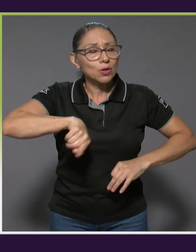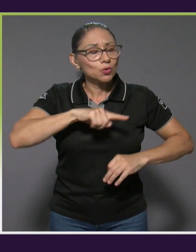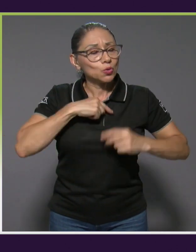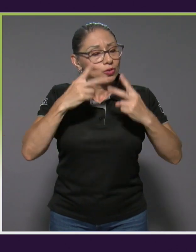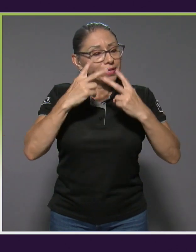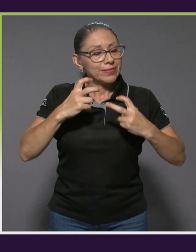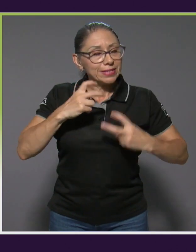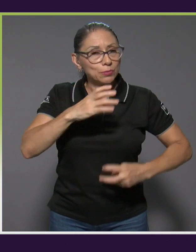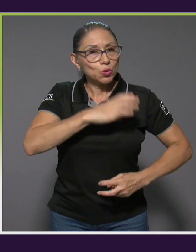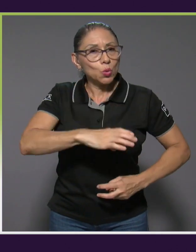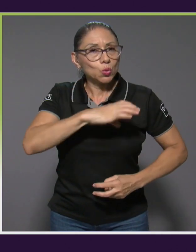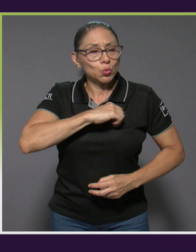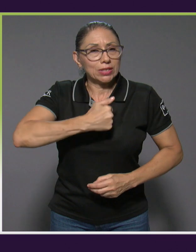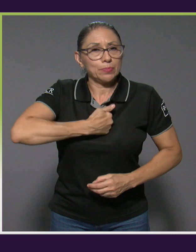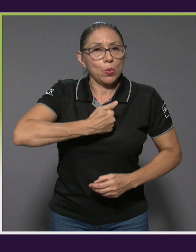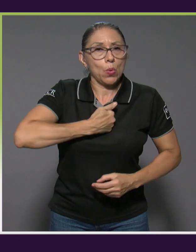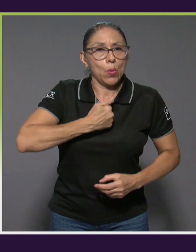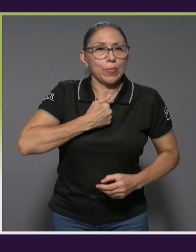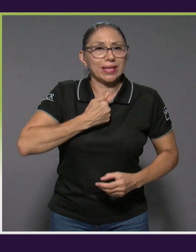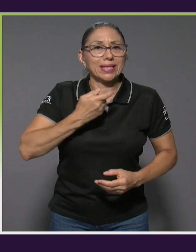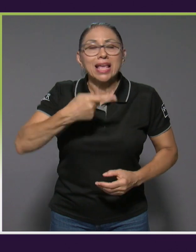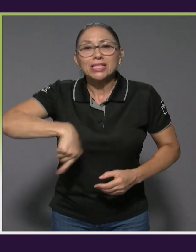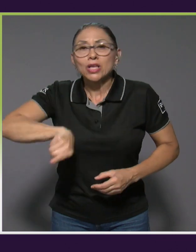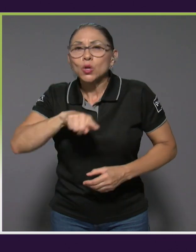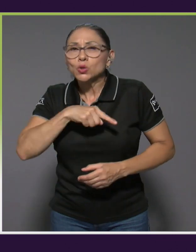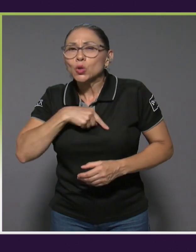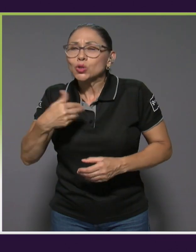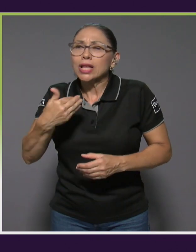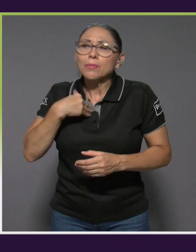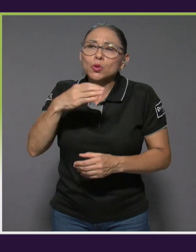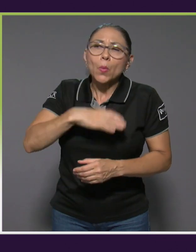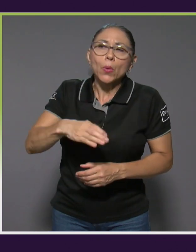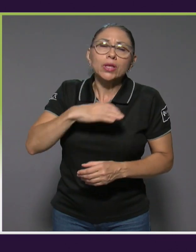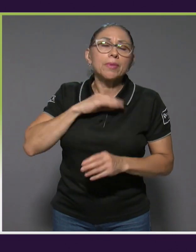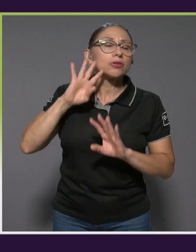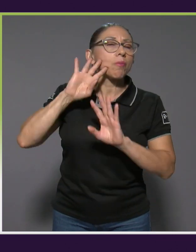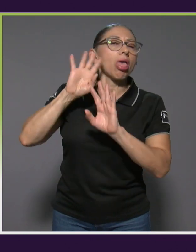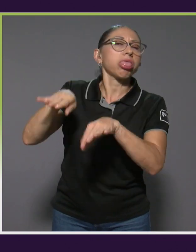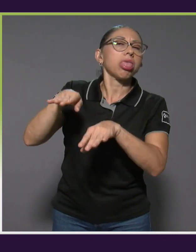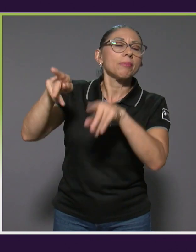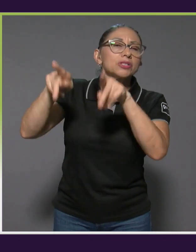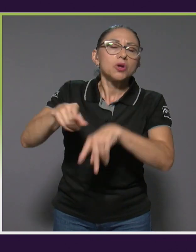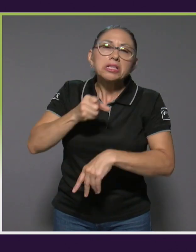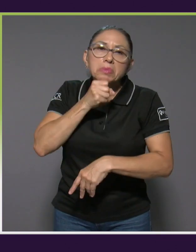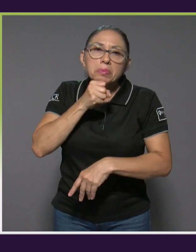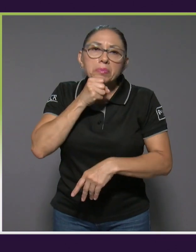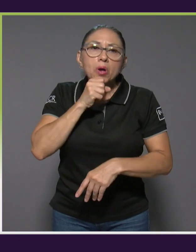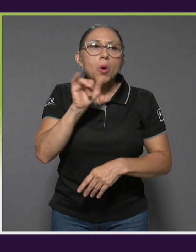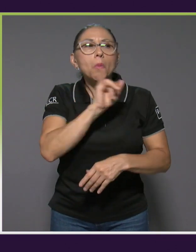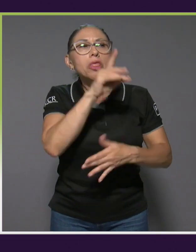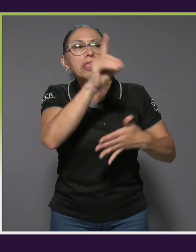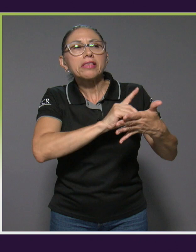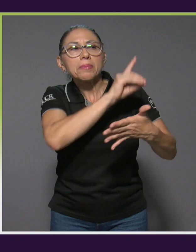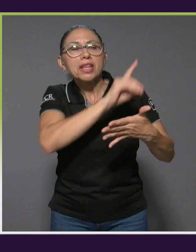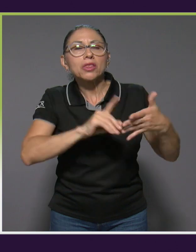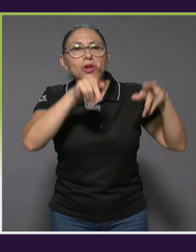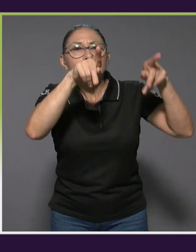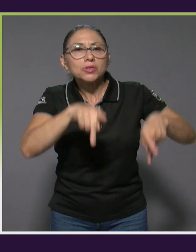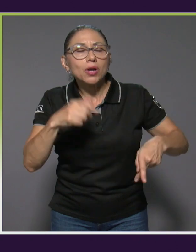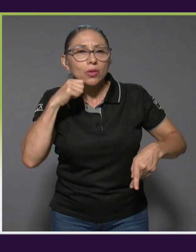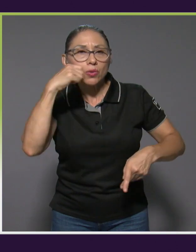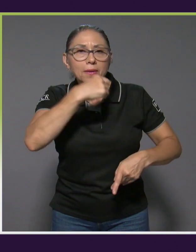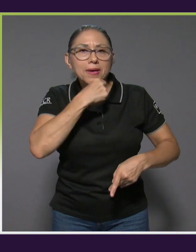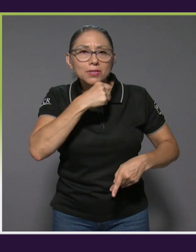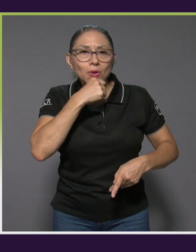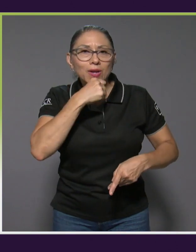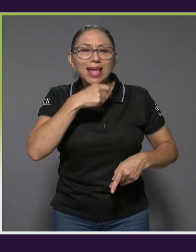¿verdad?, comportamientos edadistas o viejistas, que es discriminatorios hacia la población adulta mayor, también para que